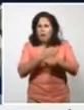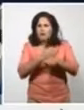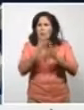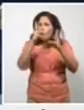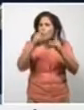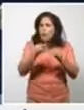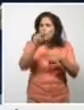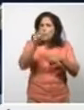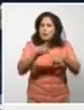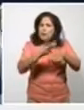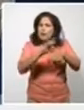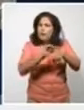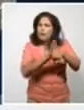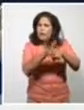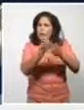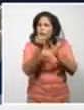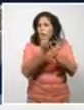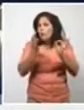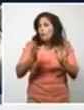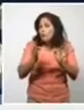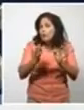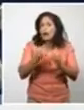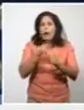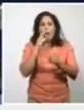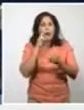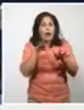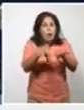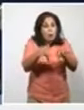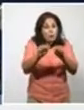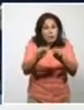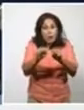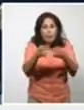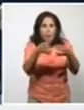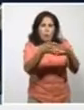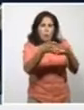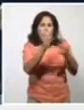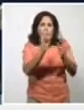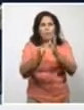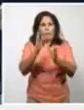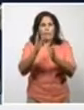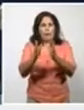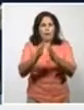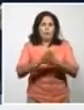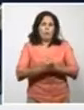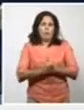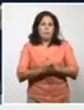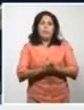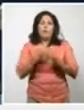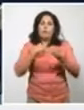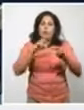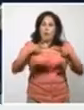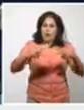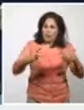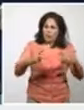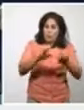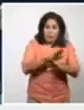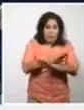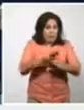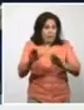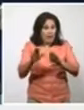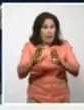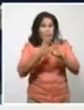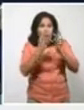casos confirmados encontramos en un corte que se hace en un periodo de tiempo. Reitero, eso cuando esté más